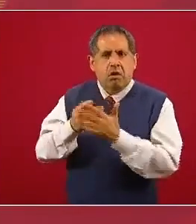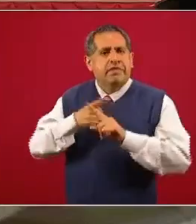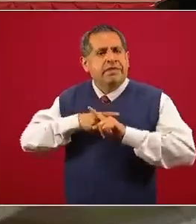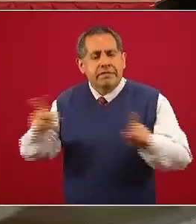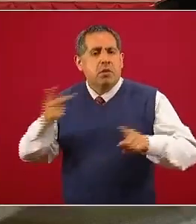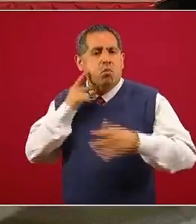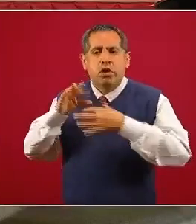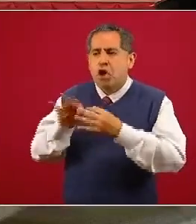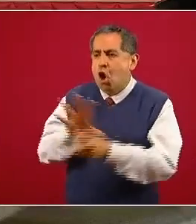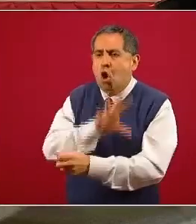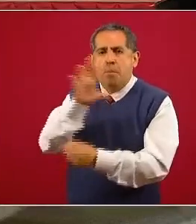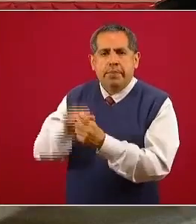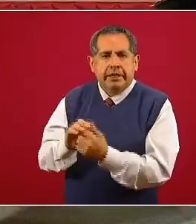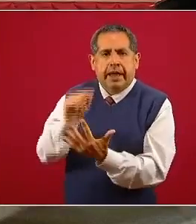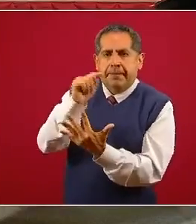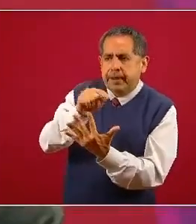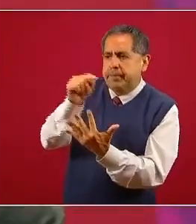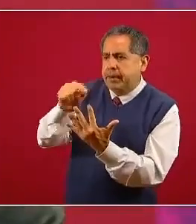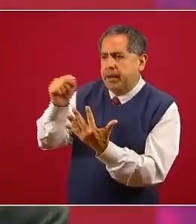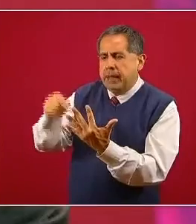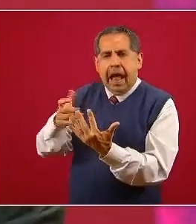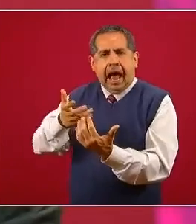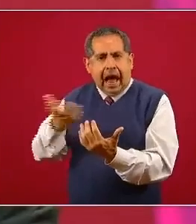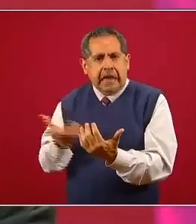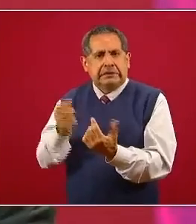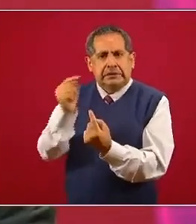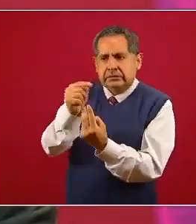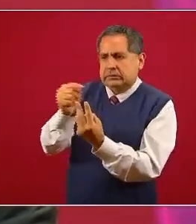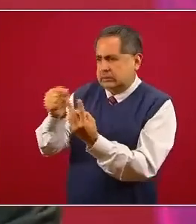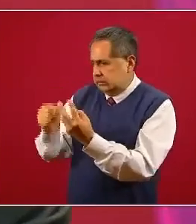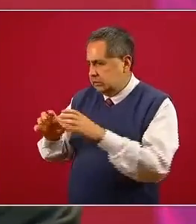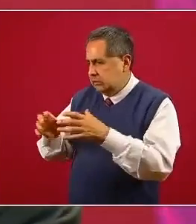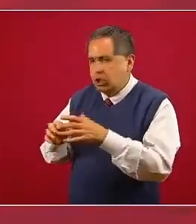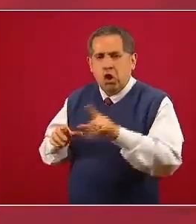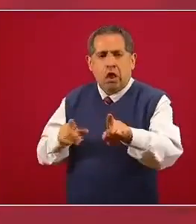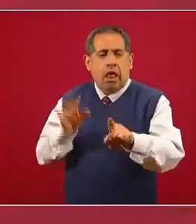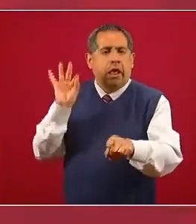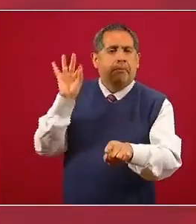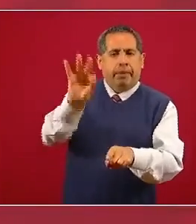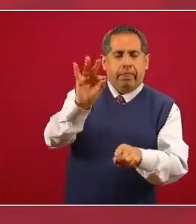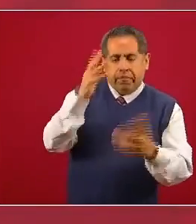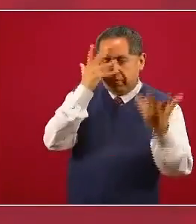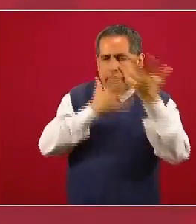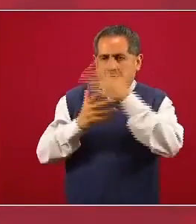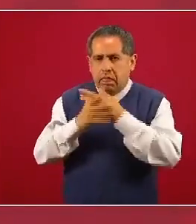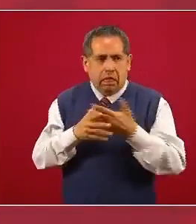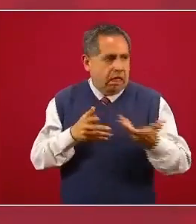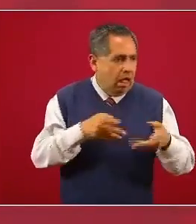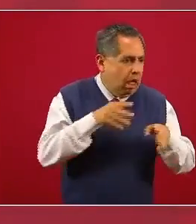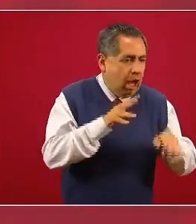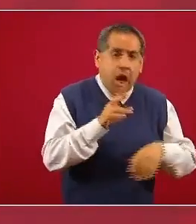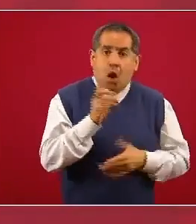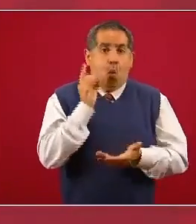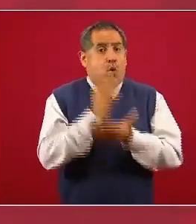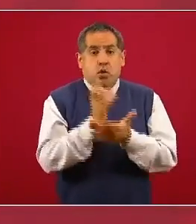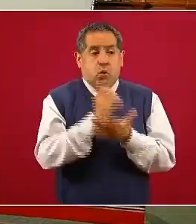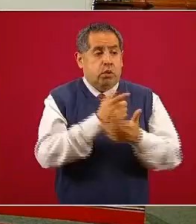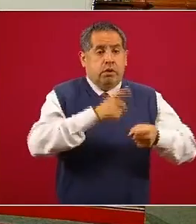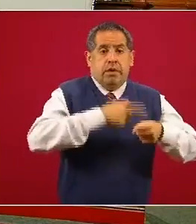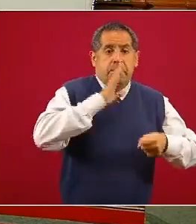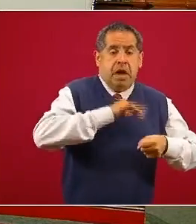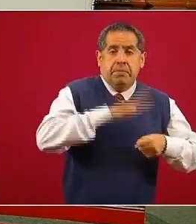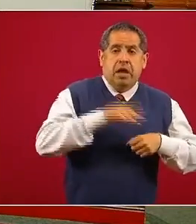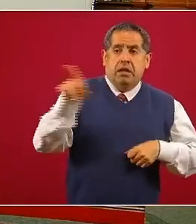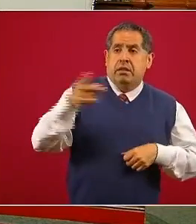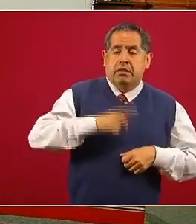política integral, integral, pero no dejarnos distraer con lo que ha ocurrido en sucesivos sexenios,